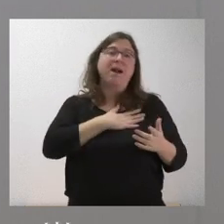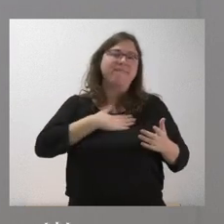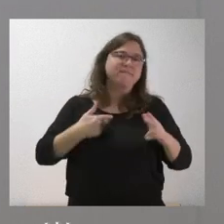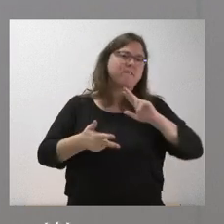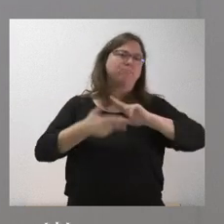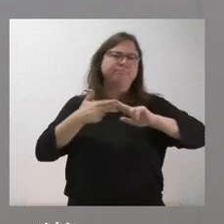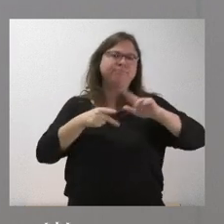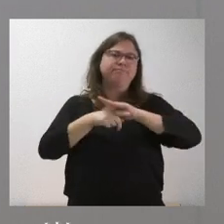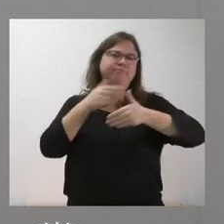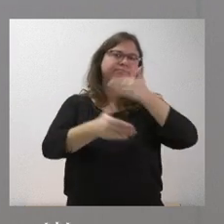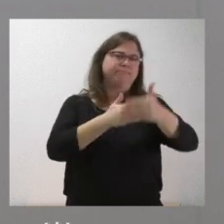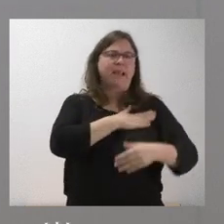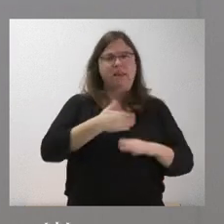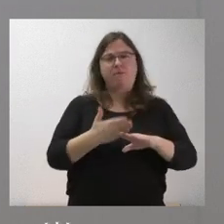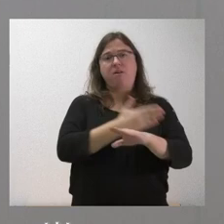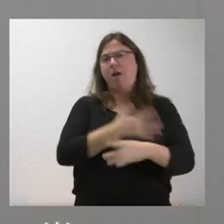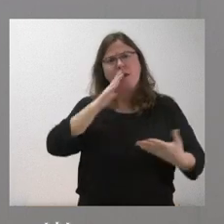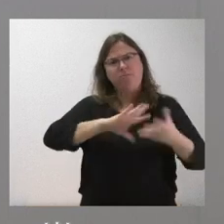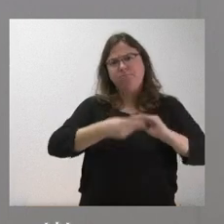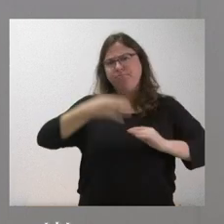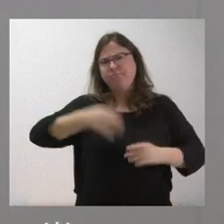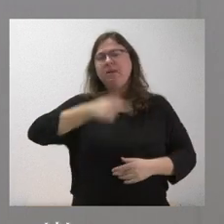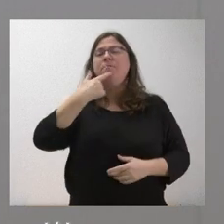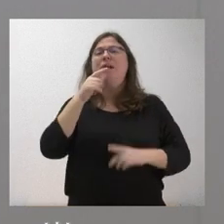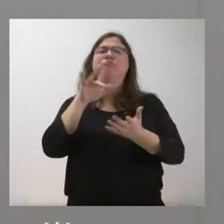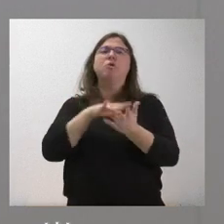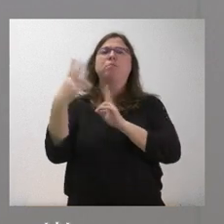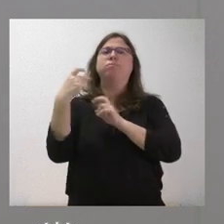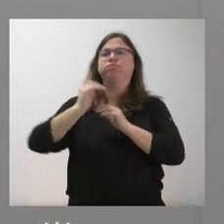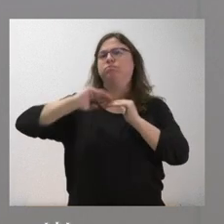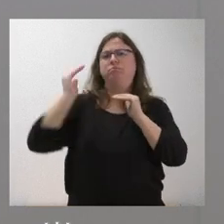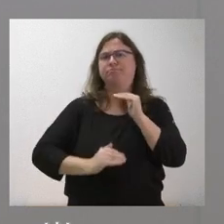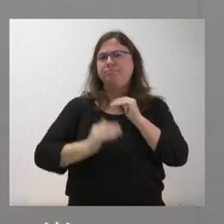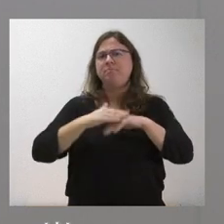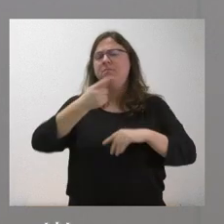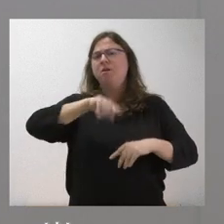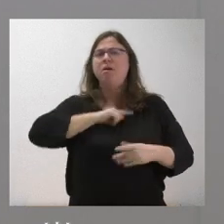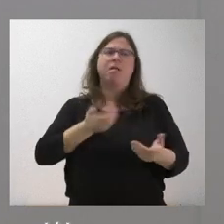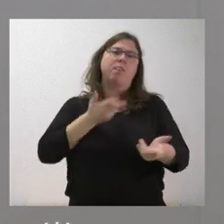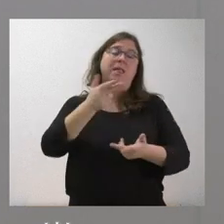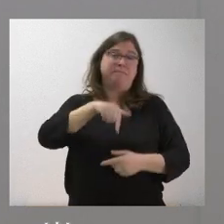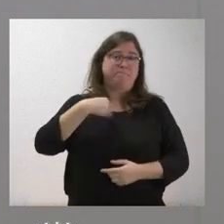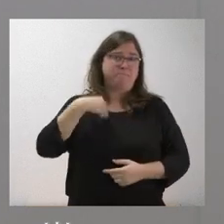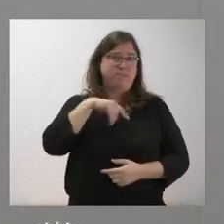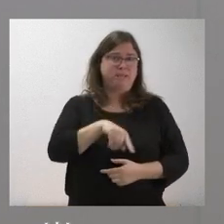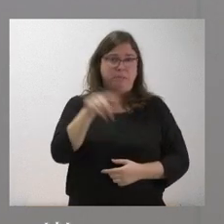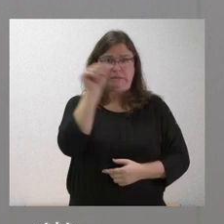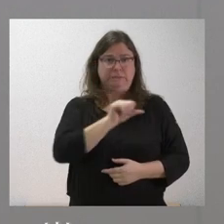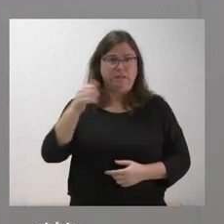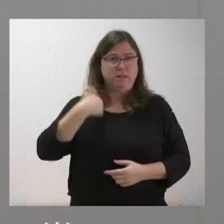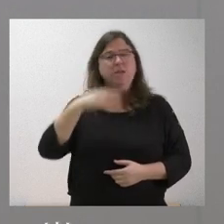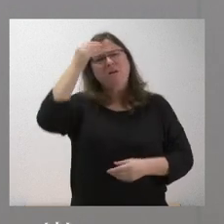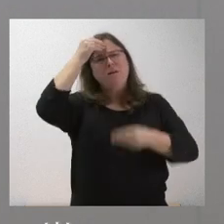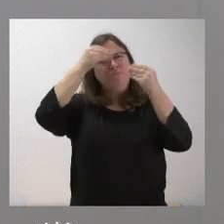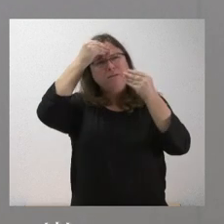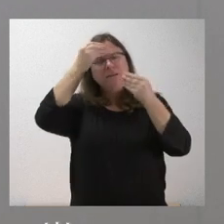los trámites hemos ajustado lógicamente la bajada de tributos a los datos que hemos recibido esta misma semana pero seguimos pensando en